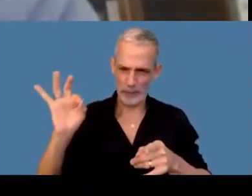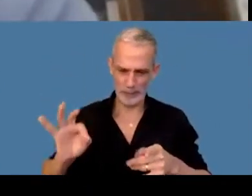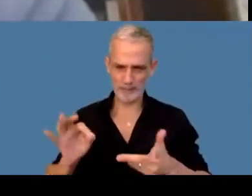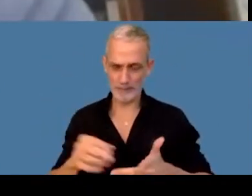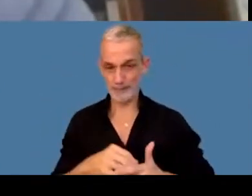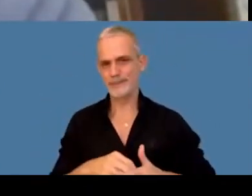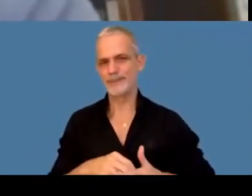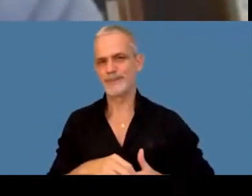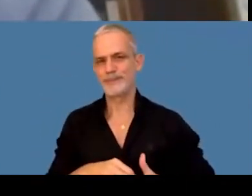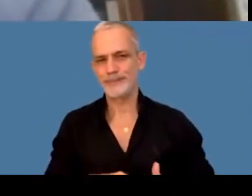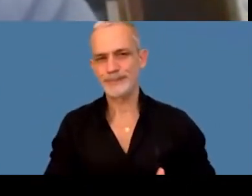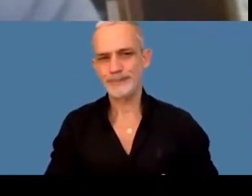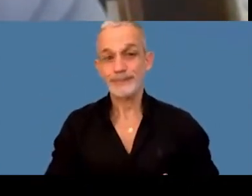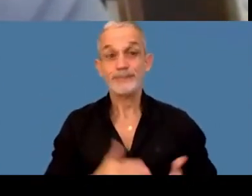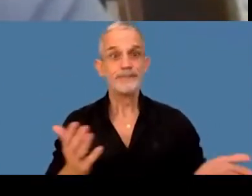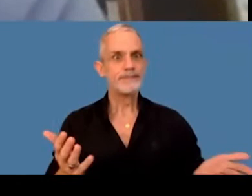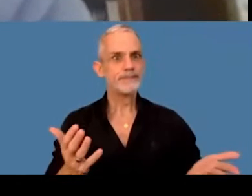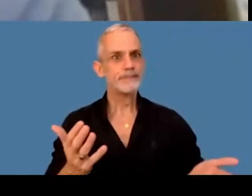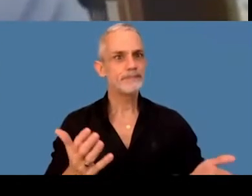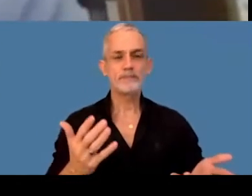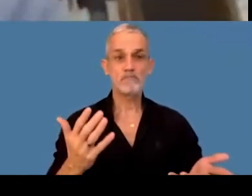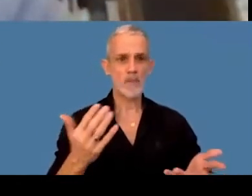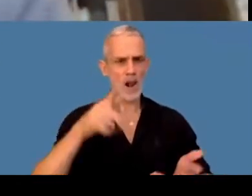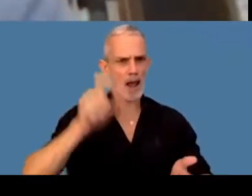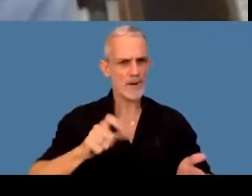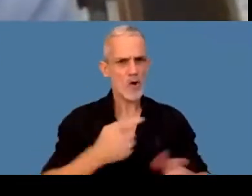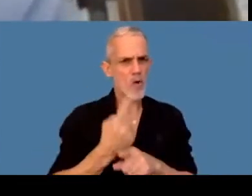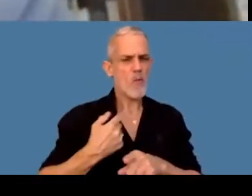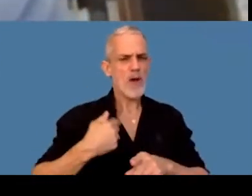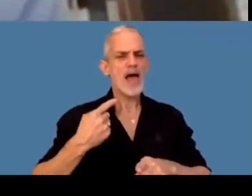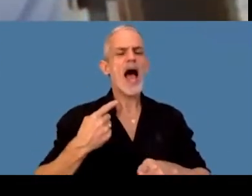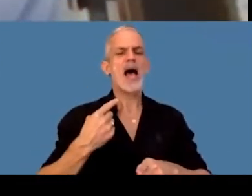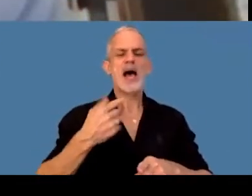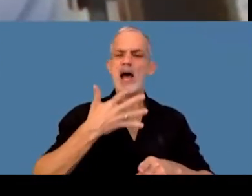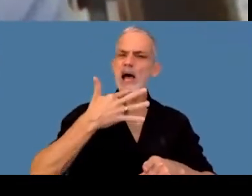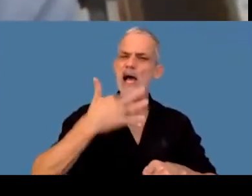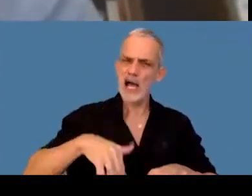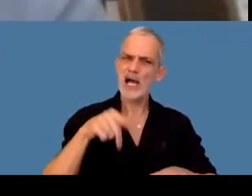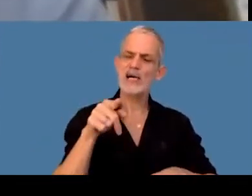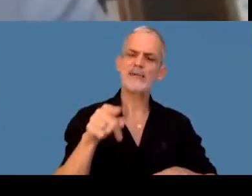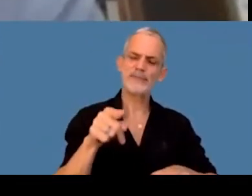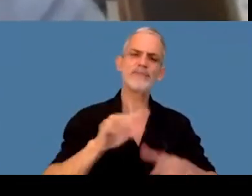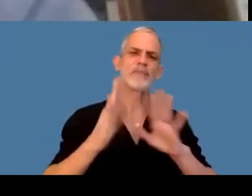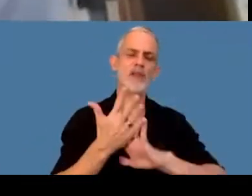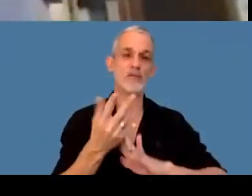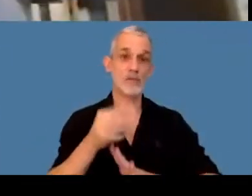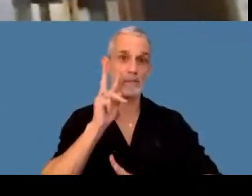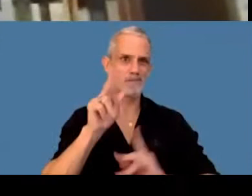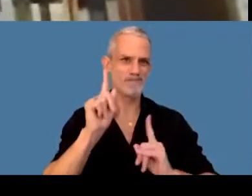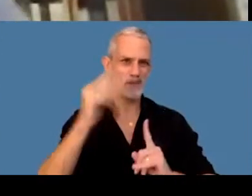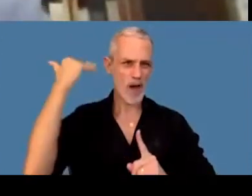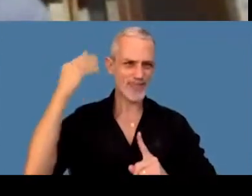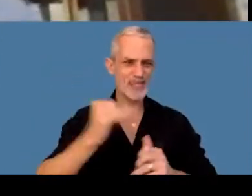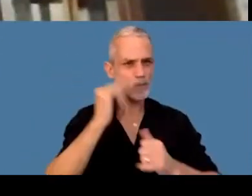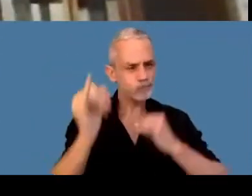Entonces, uno no puede dejar de entender todo lo que vimos antes y no vamos a